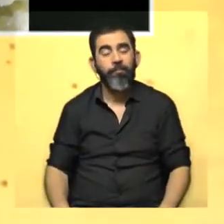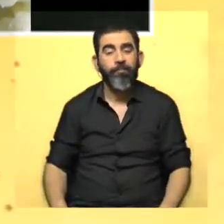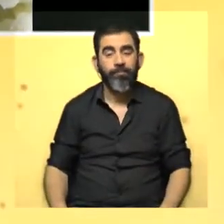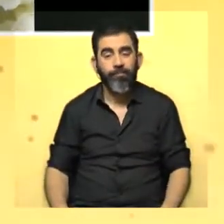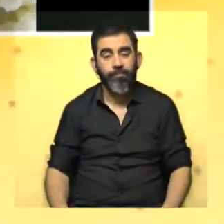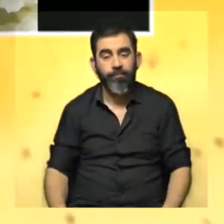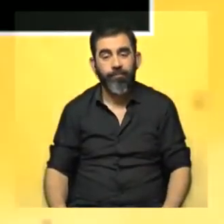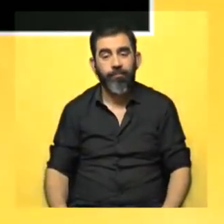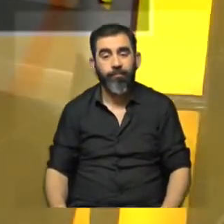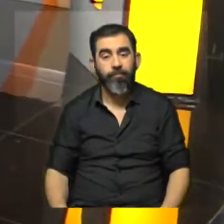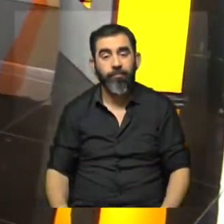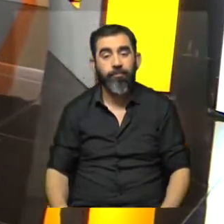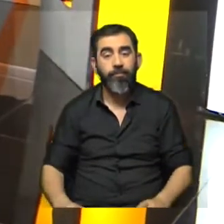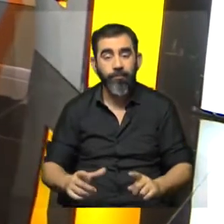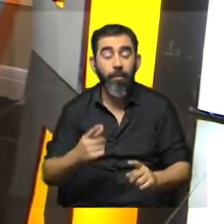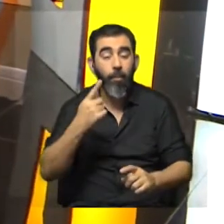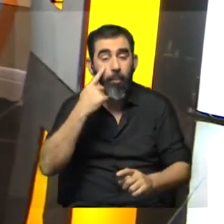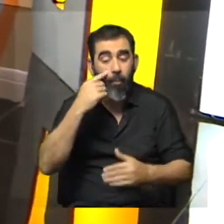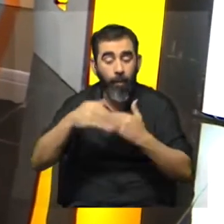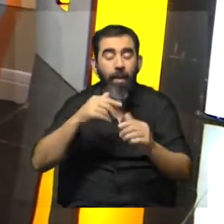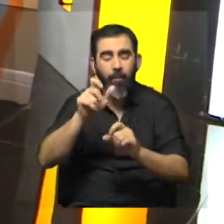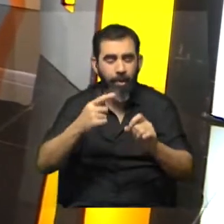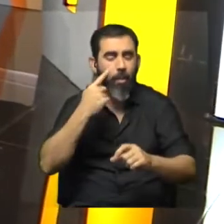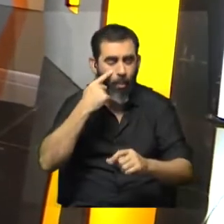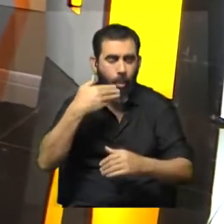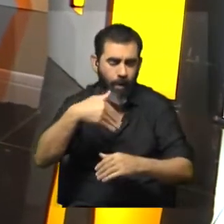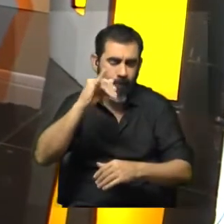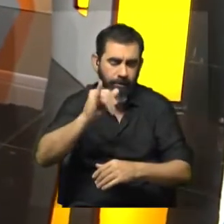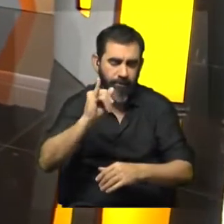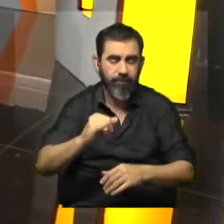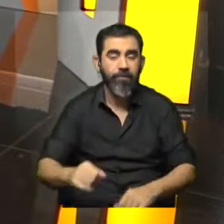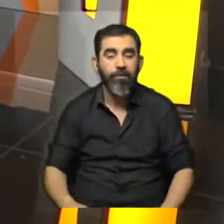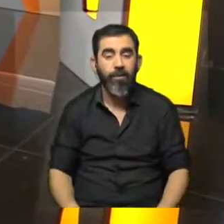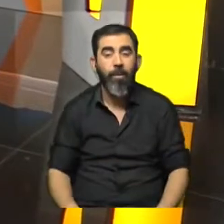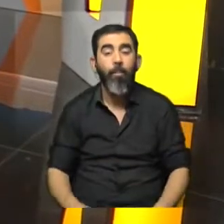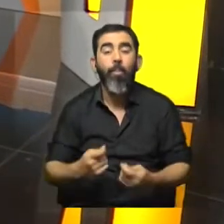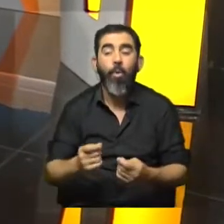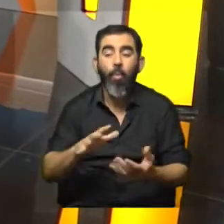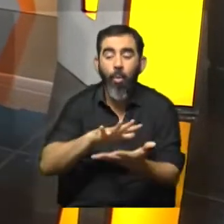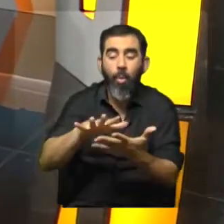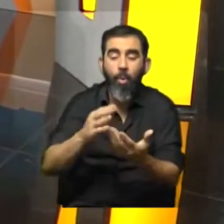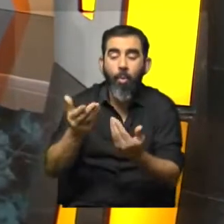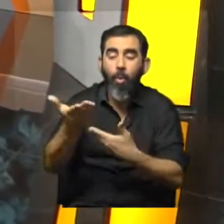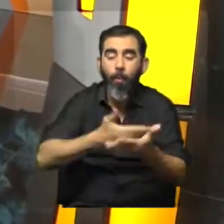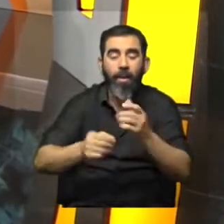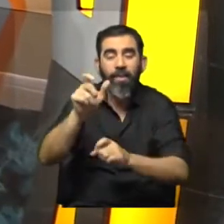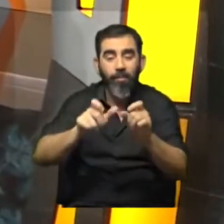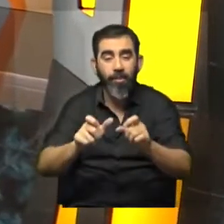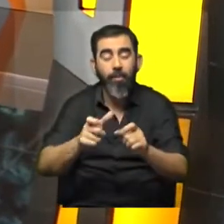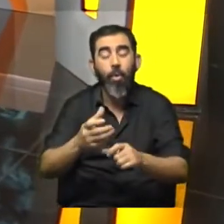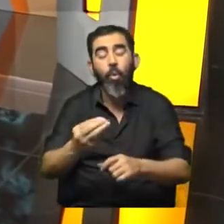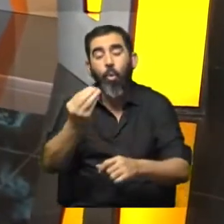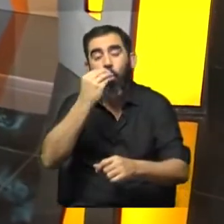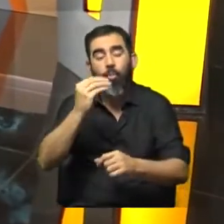entrar en la normativa, digamos. Su espacio, ¿no? Y conseguir que lo probemos, ¿no? Seguramente. Pero la gente lo prueba, sí. No, pero llegar a la gente, encontrar el espacio en el que... Y además el consumo cultural